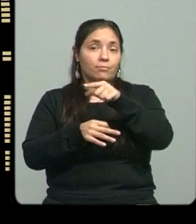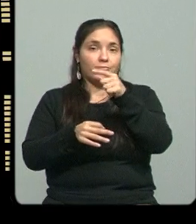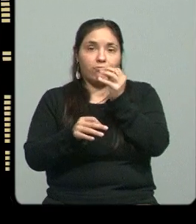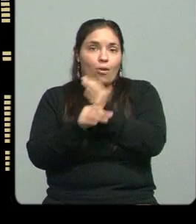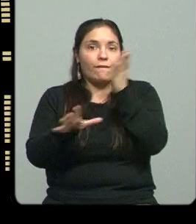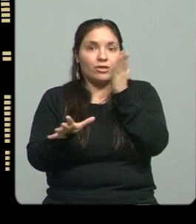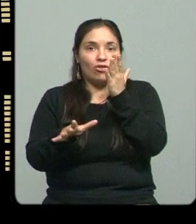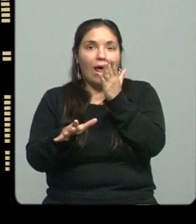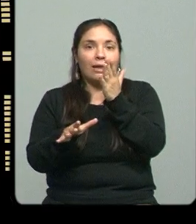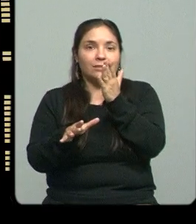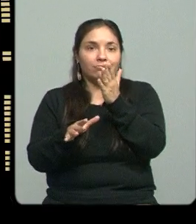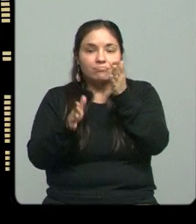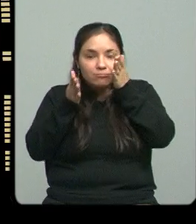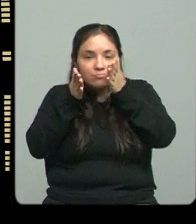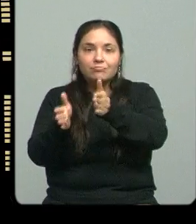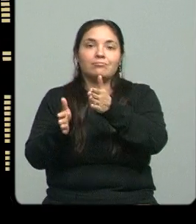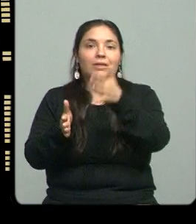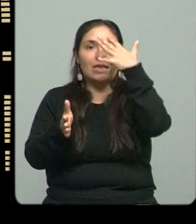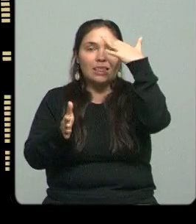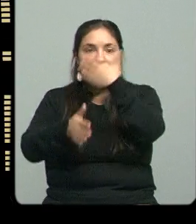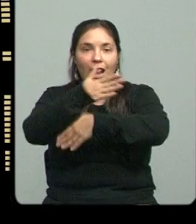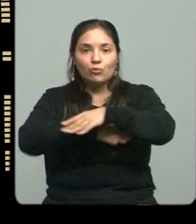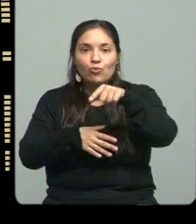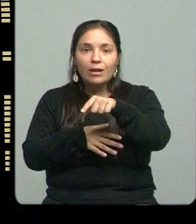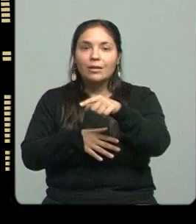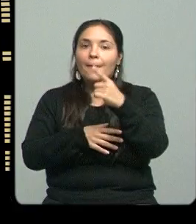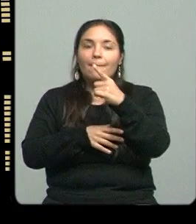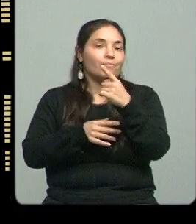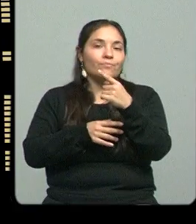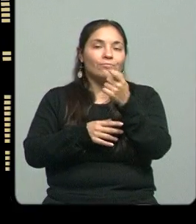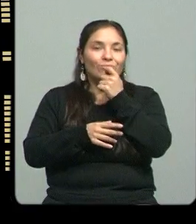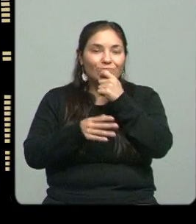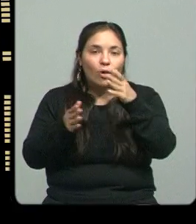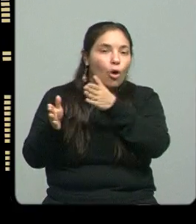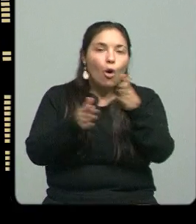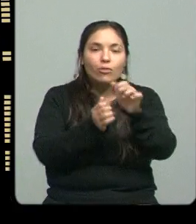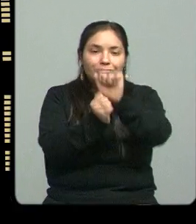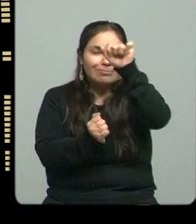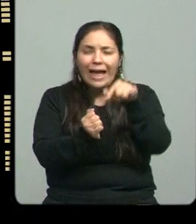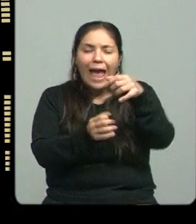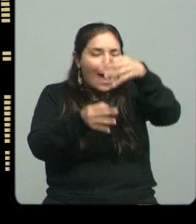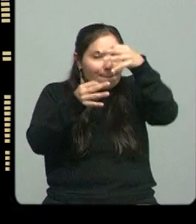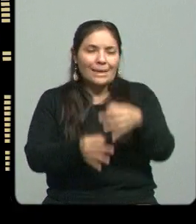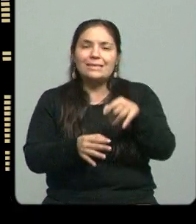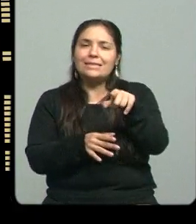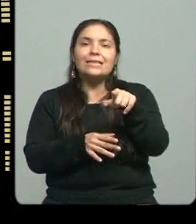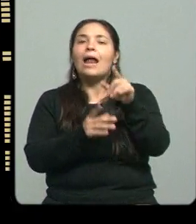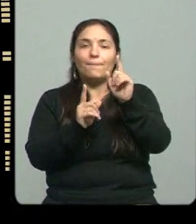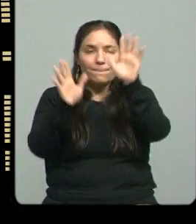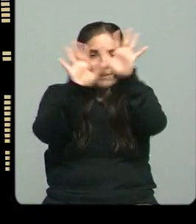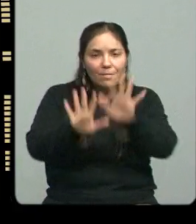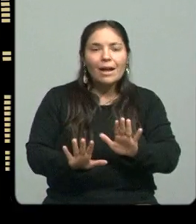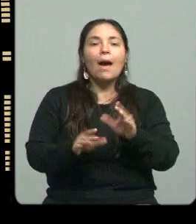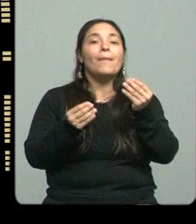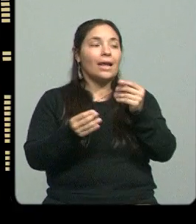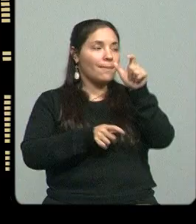podíamos no tener una oferta académica a la que estuviera especialmente diseñada y preparada para que sea transitada por